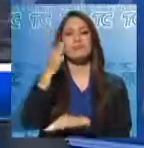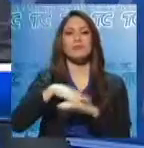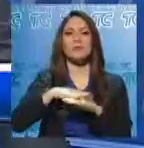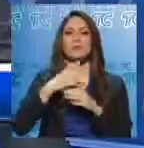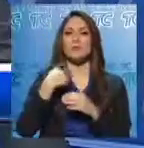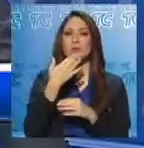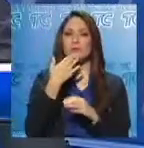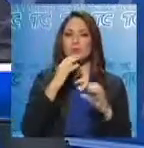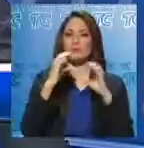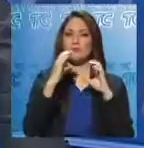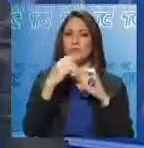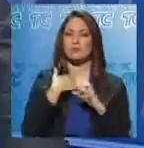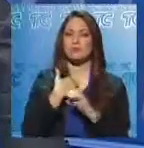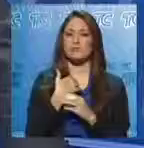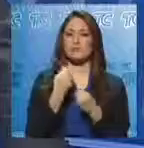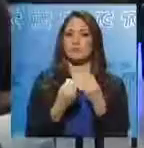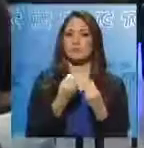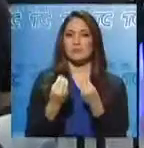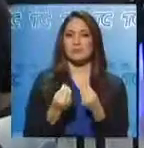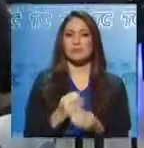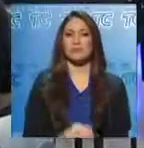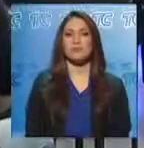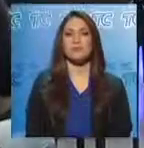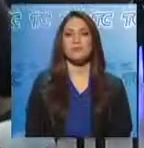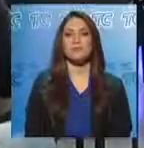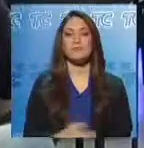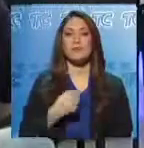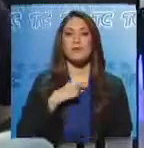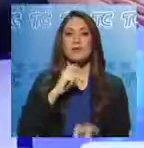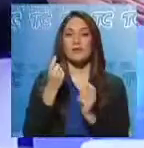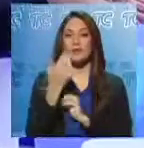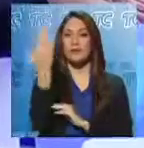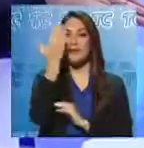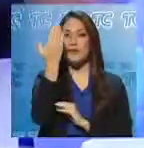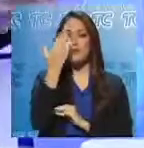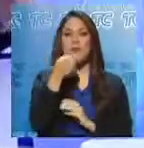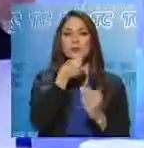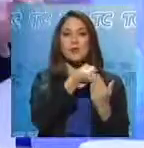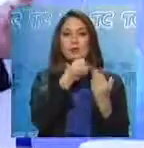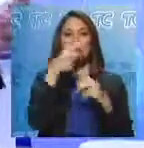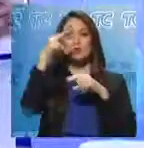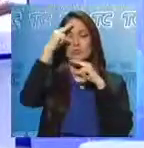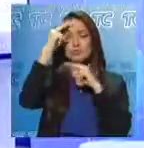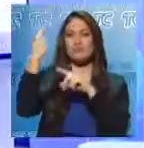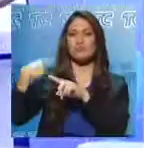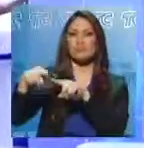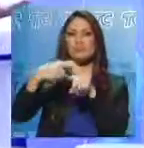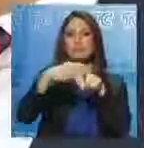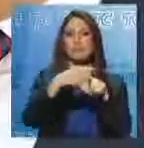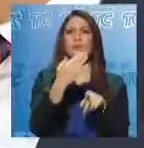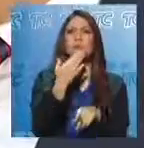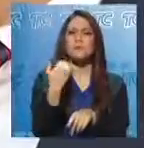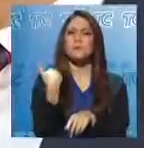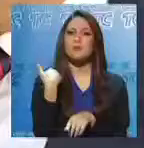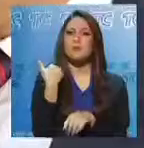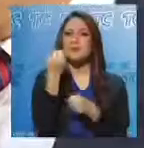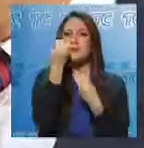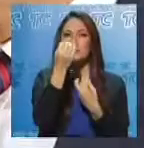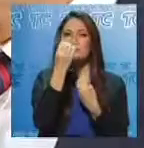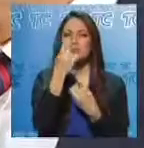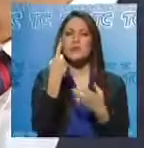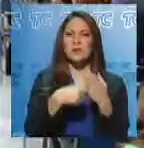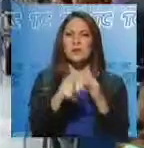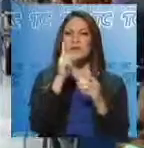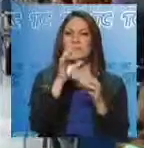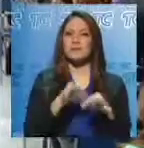del comunicador. La transformación de la televisión y el periodismo en los noticieros, cómo se maneja la información y qué es lo que